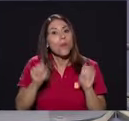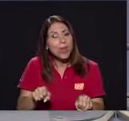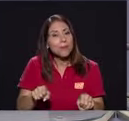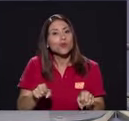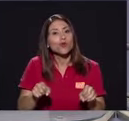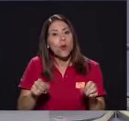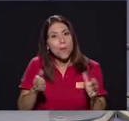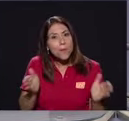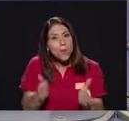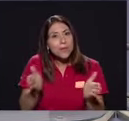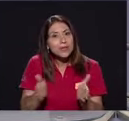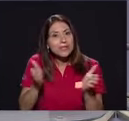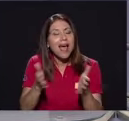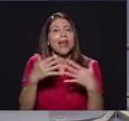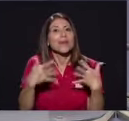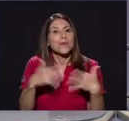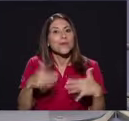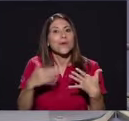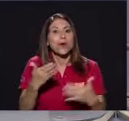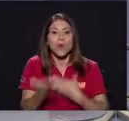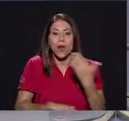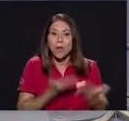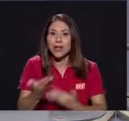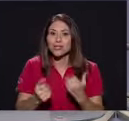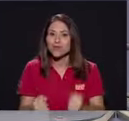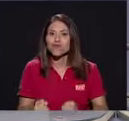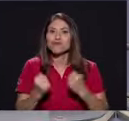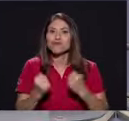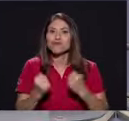colaboración cada vez se potencie aún más, con procesos en donde